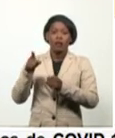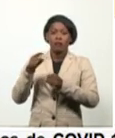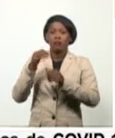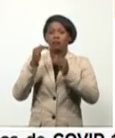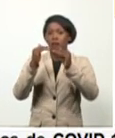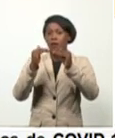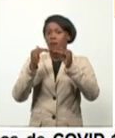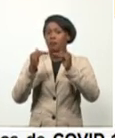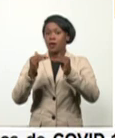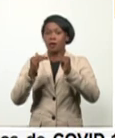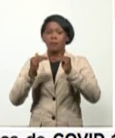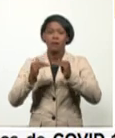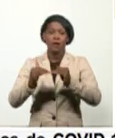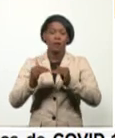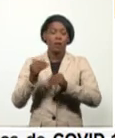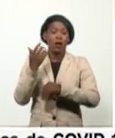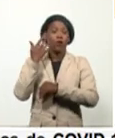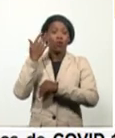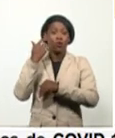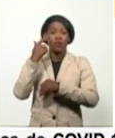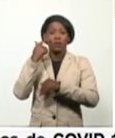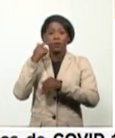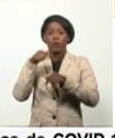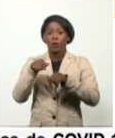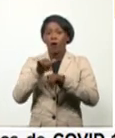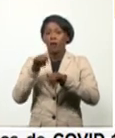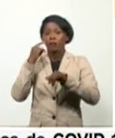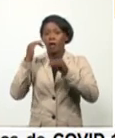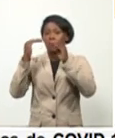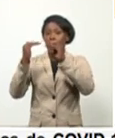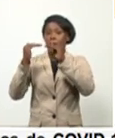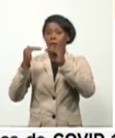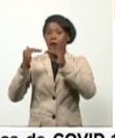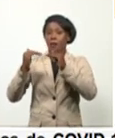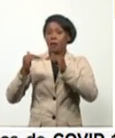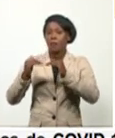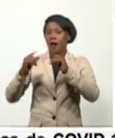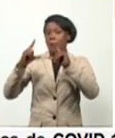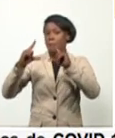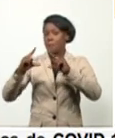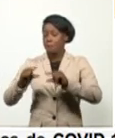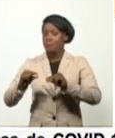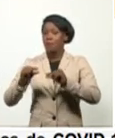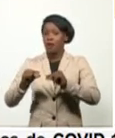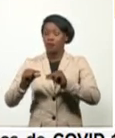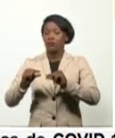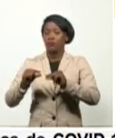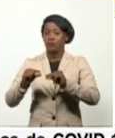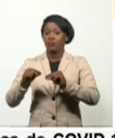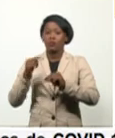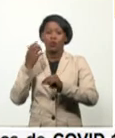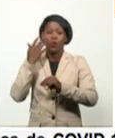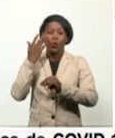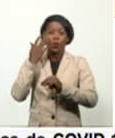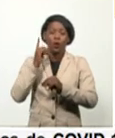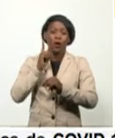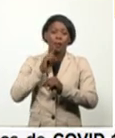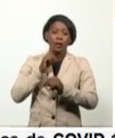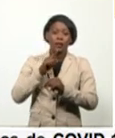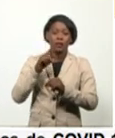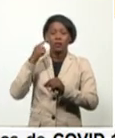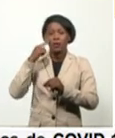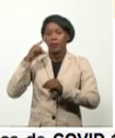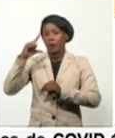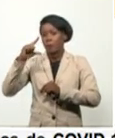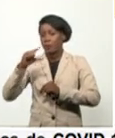bajando de acuerdo a la intensidad. Tal vez los que menos tienen son los que están en color amarillo. Y ahí